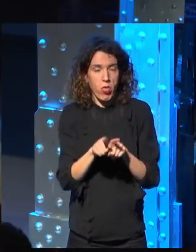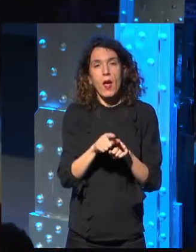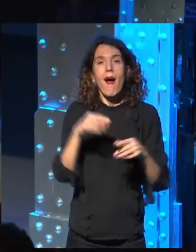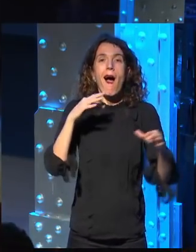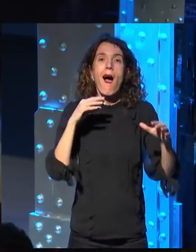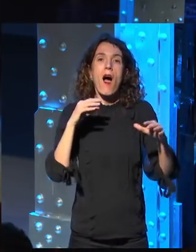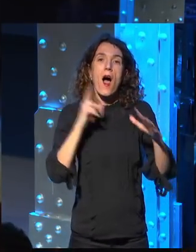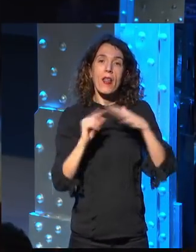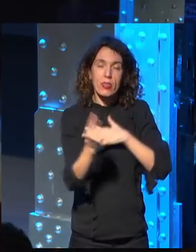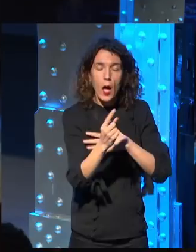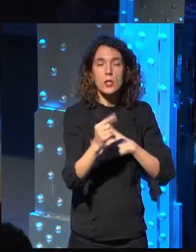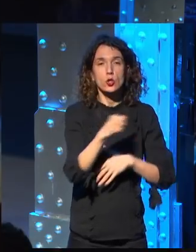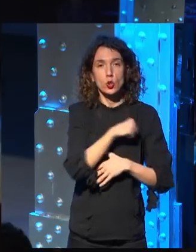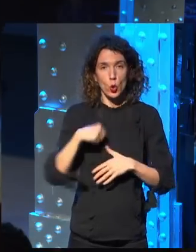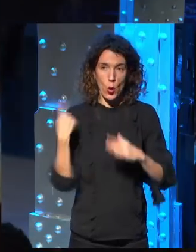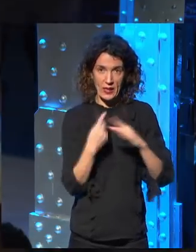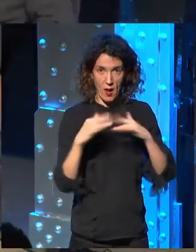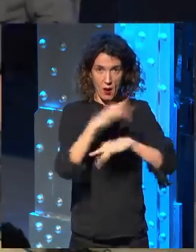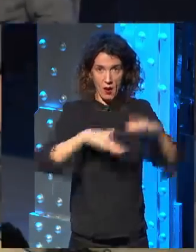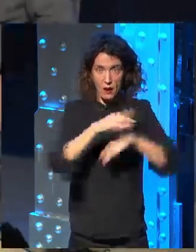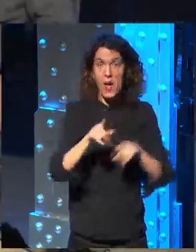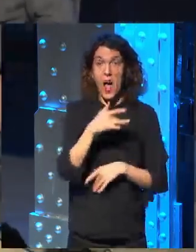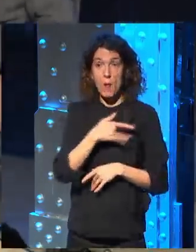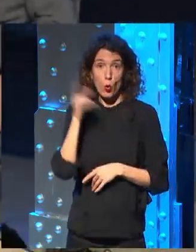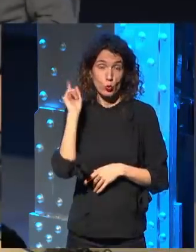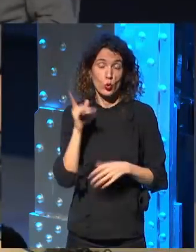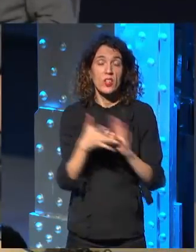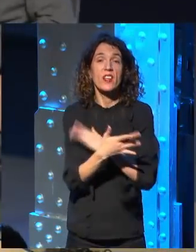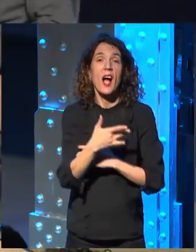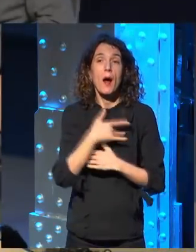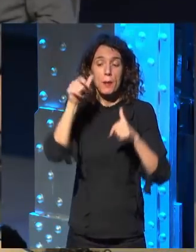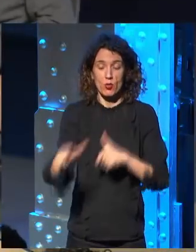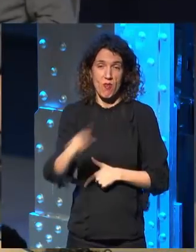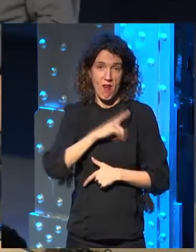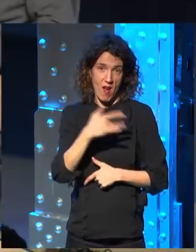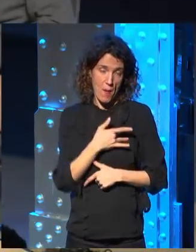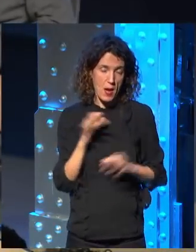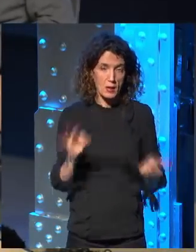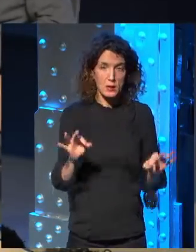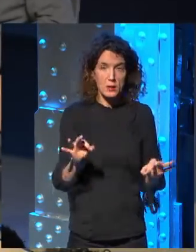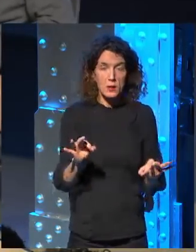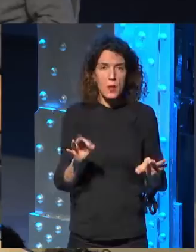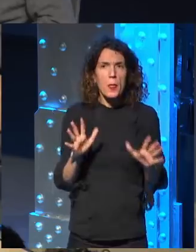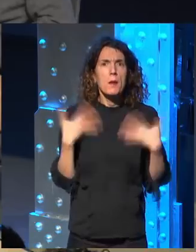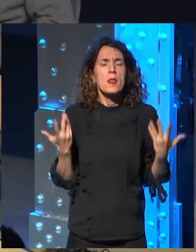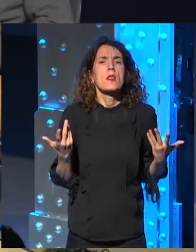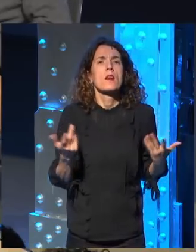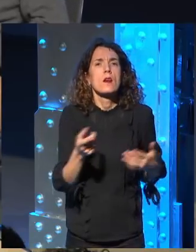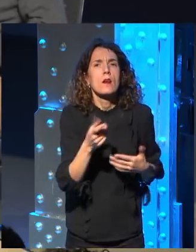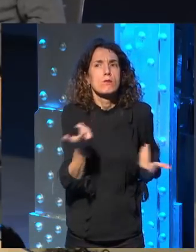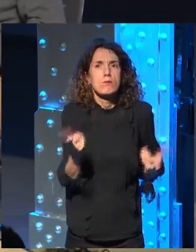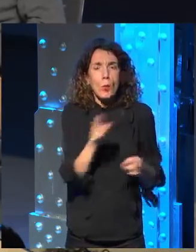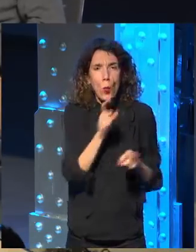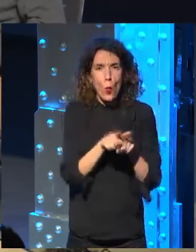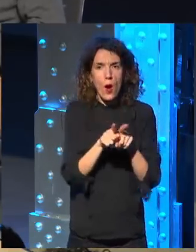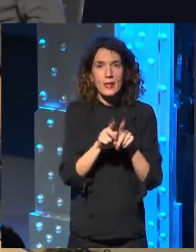andar solitario entre la gente, un amor, solamente ser amado. ¿Cómo de repente